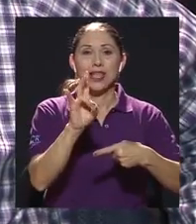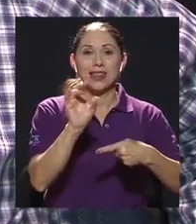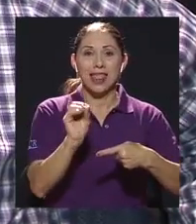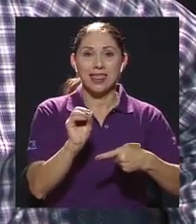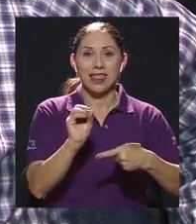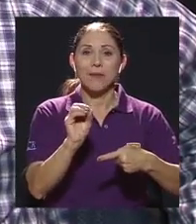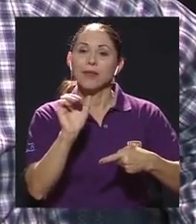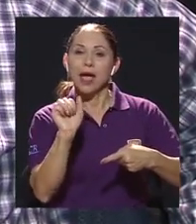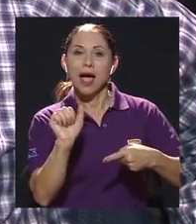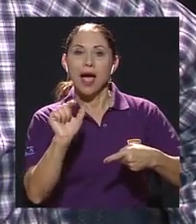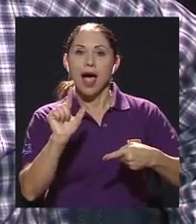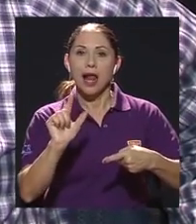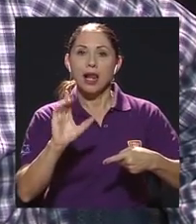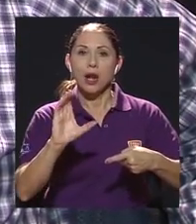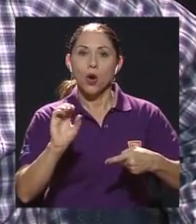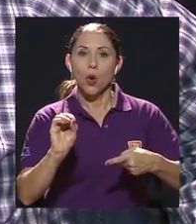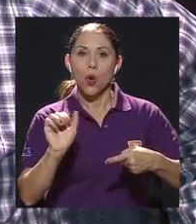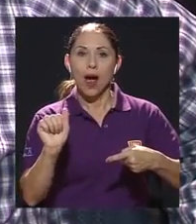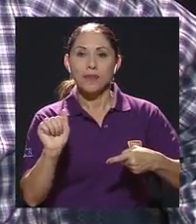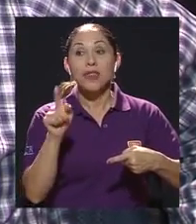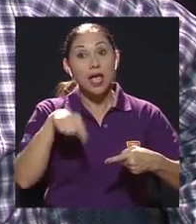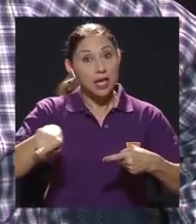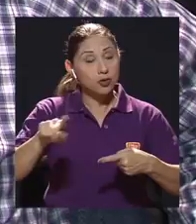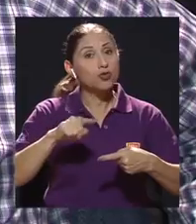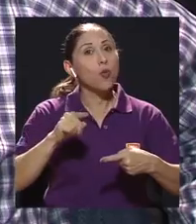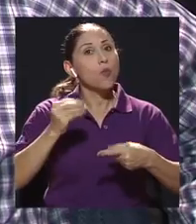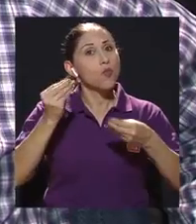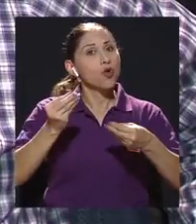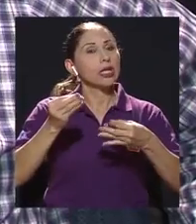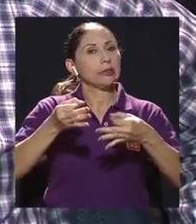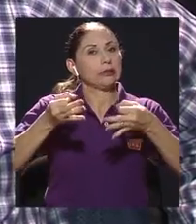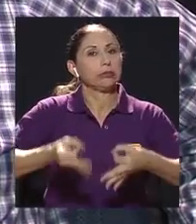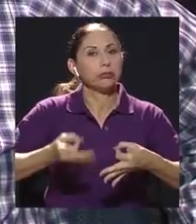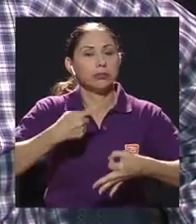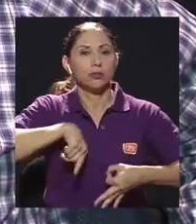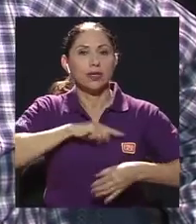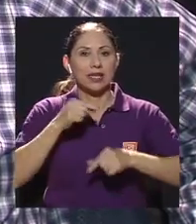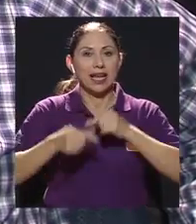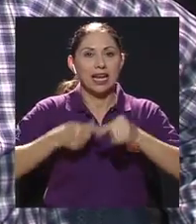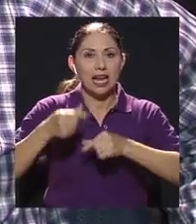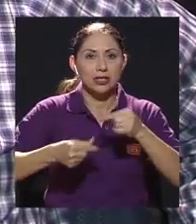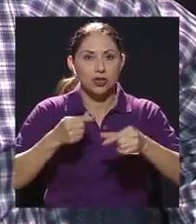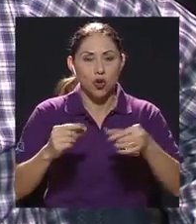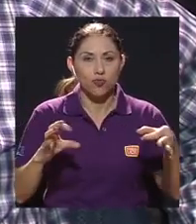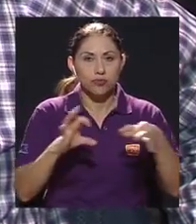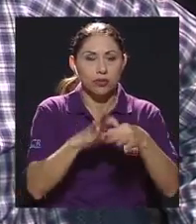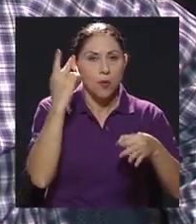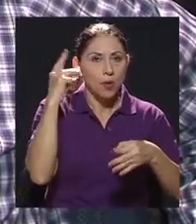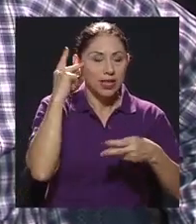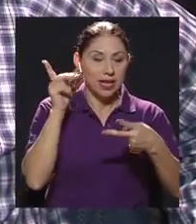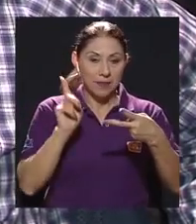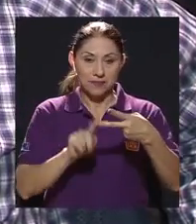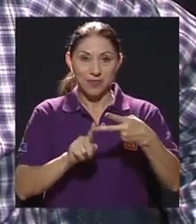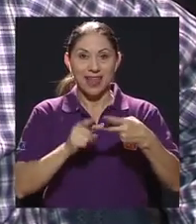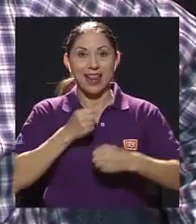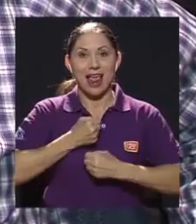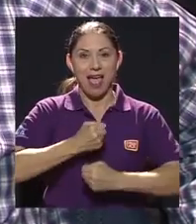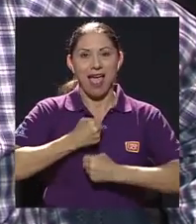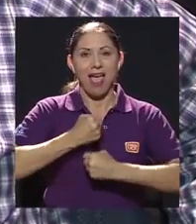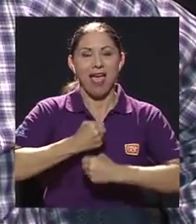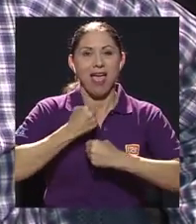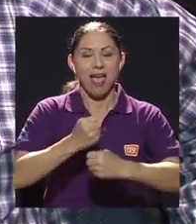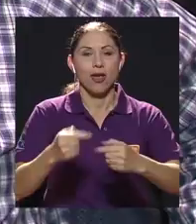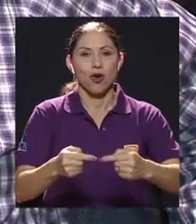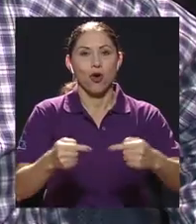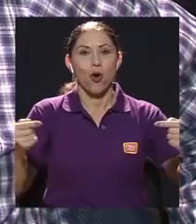elemento definidor para nuestra generación con respecto a la política, y luego en la huelga que hicimos contra la